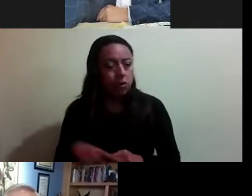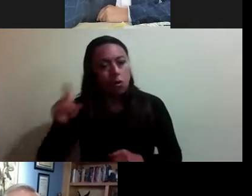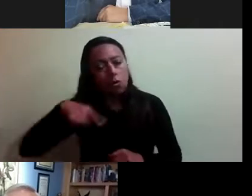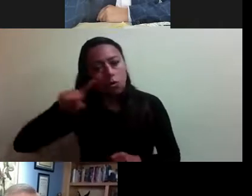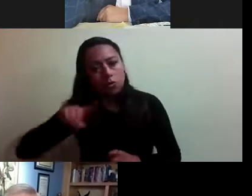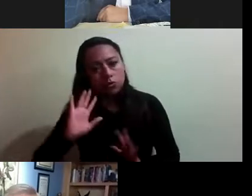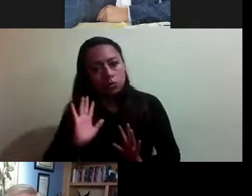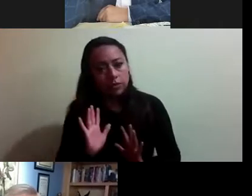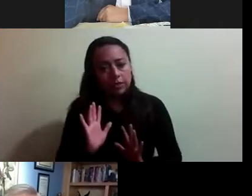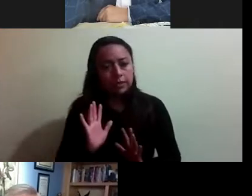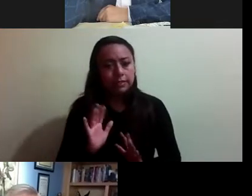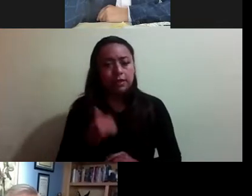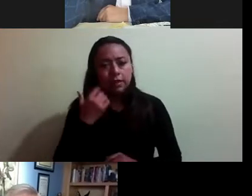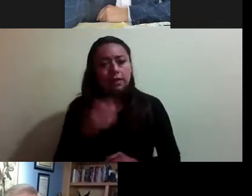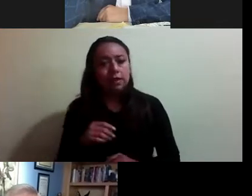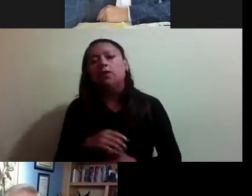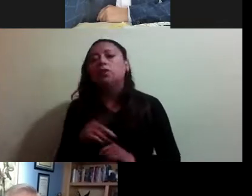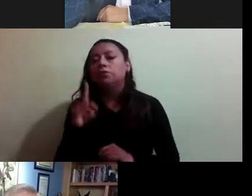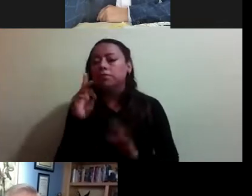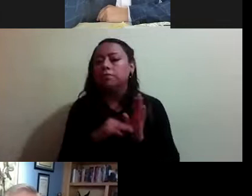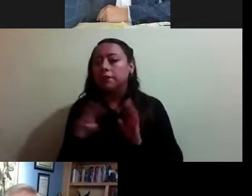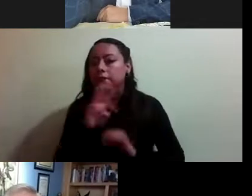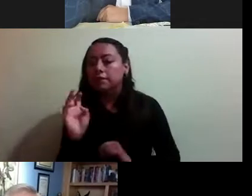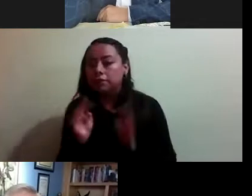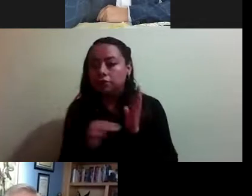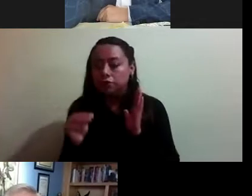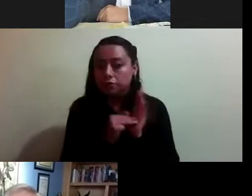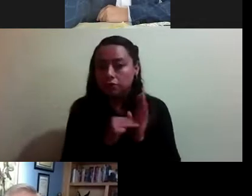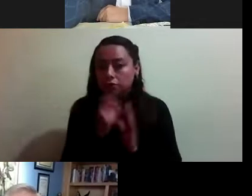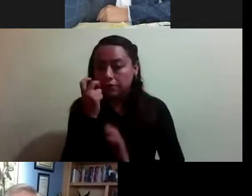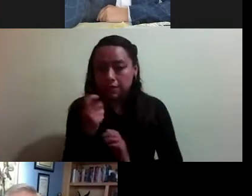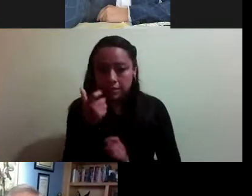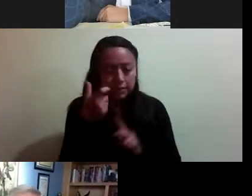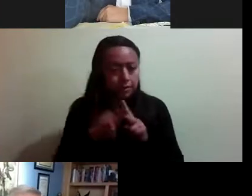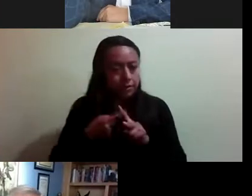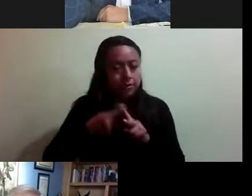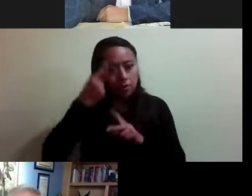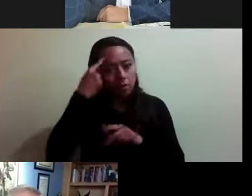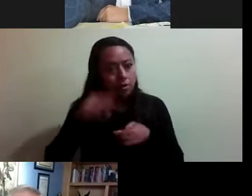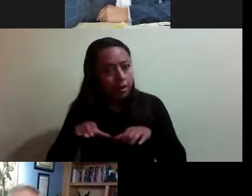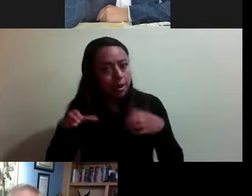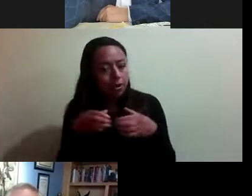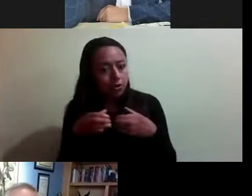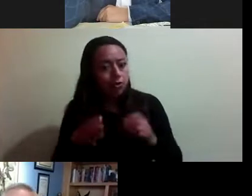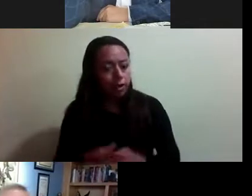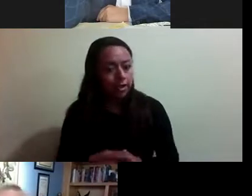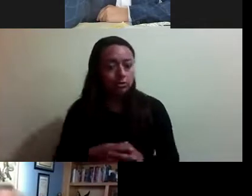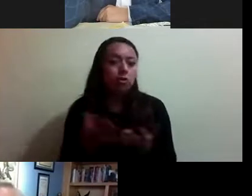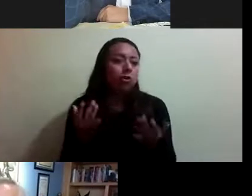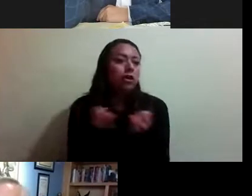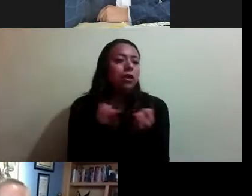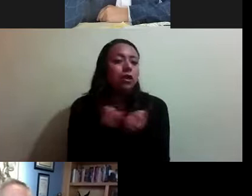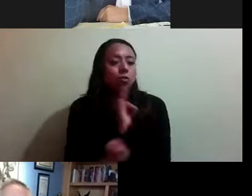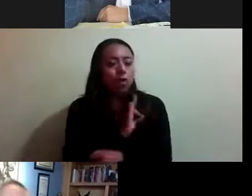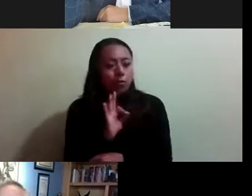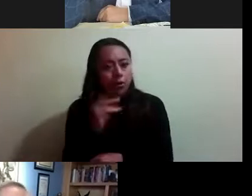los 1.300 millones, sino que este presupuesto para el Congreso pues sea, como bien lo